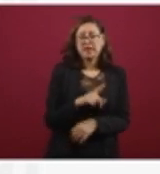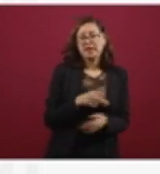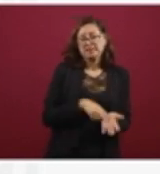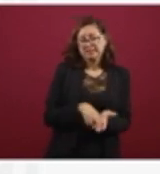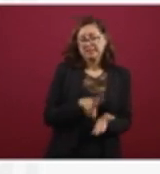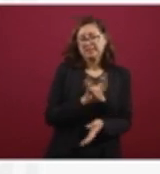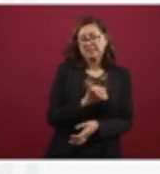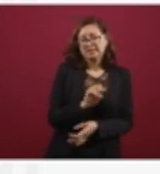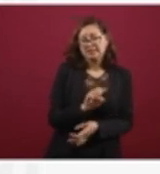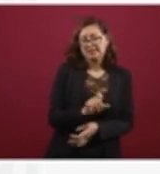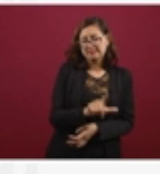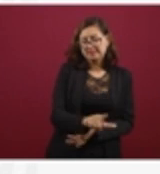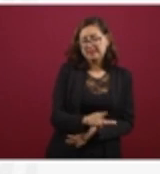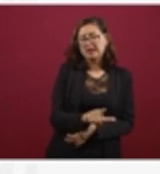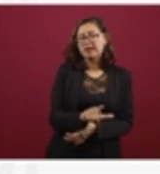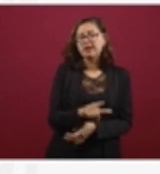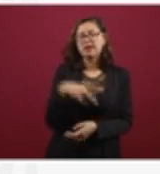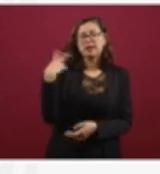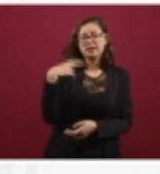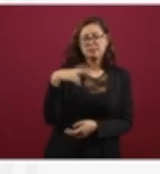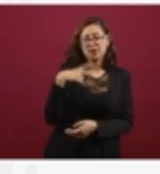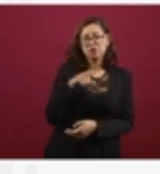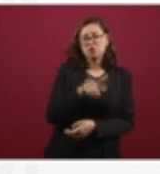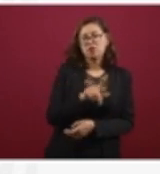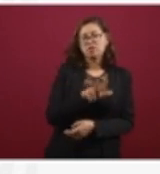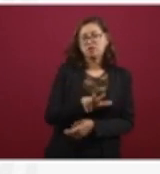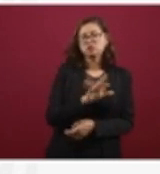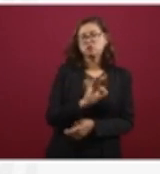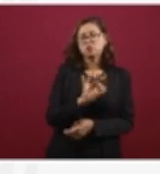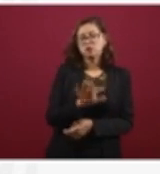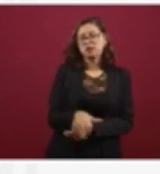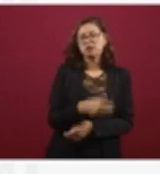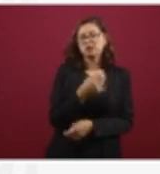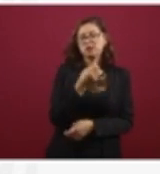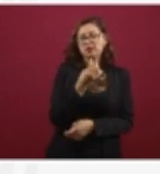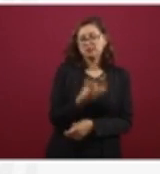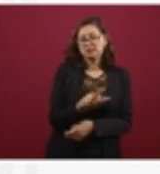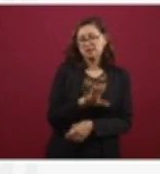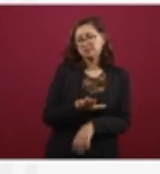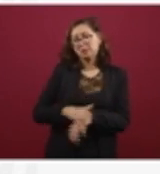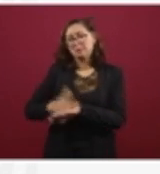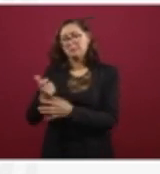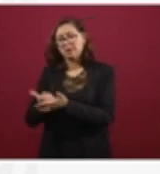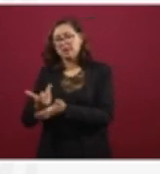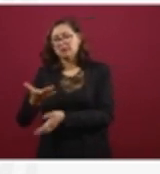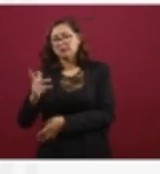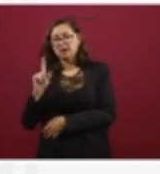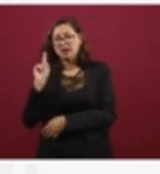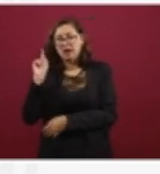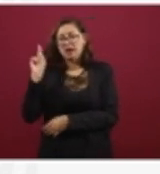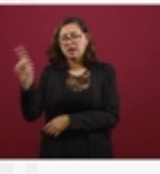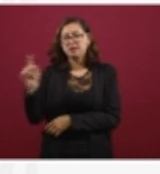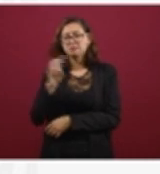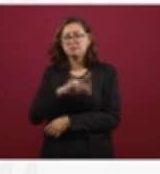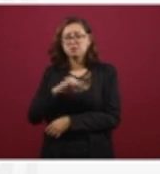barata Medellín, Veracruz, a 18.43 por litro, y la más cara en Churumuco, Michoacán, a